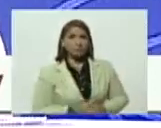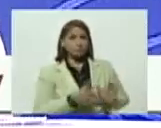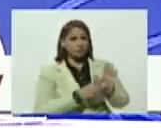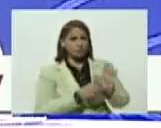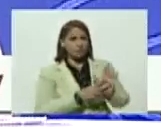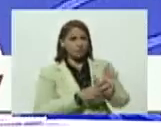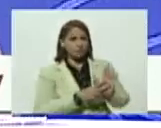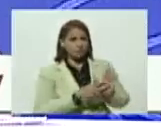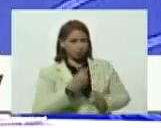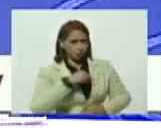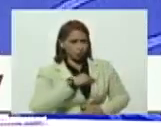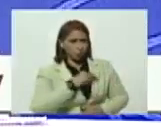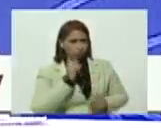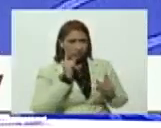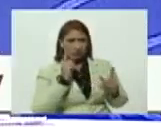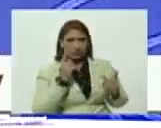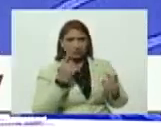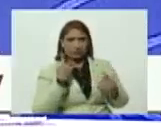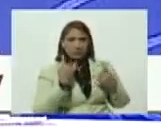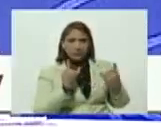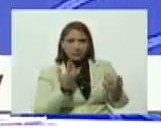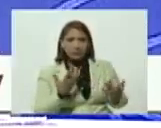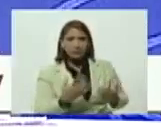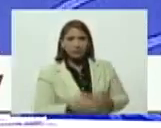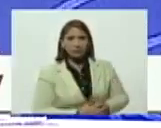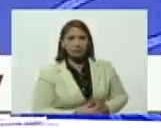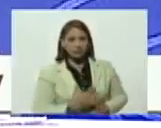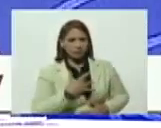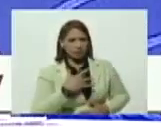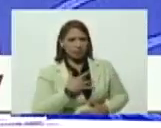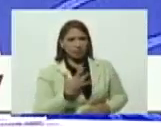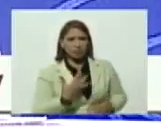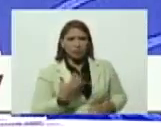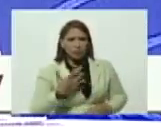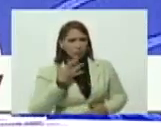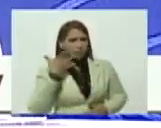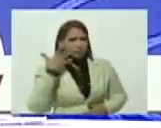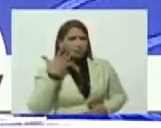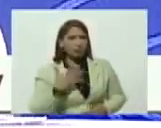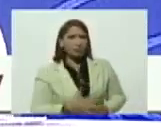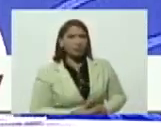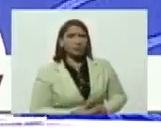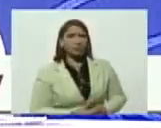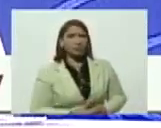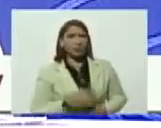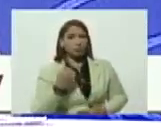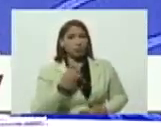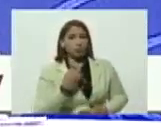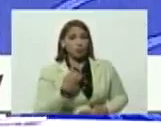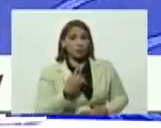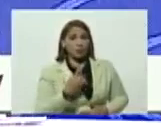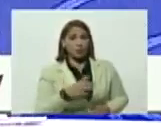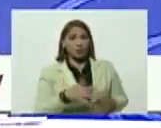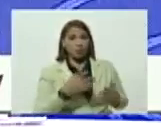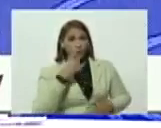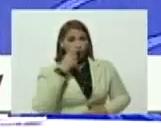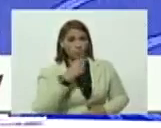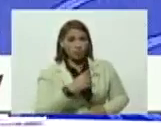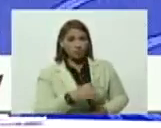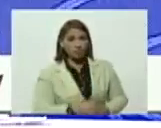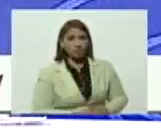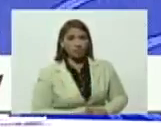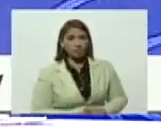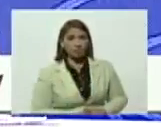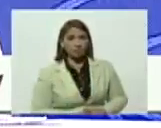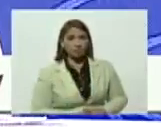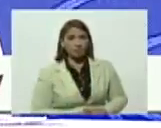se queda admirado y siente tanto orgullo, no solamente cuando los ve y las ve, sino